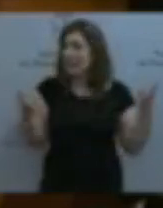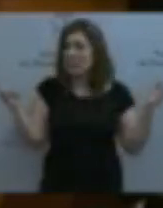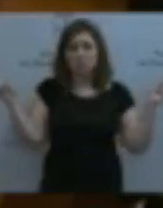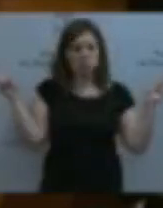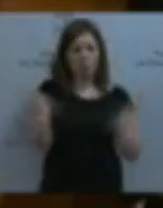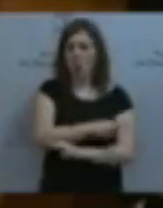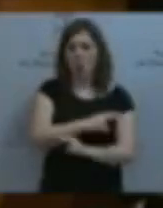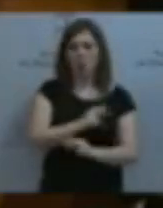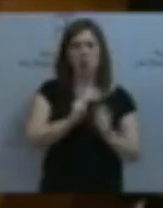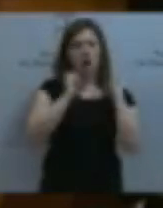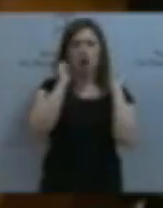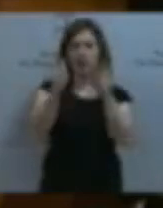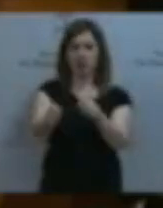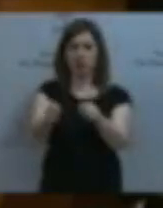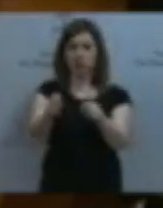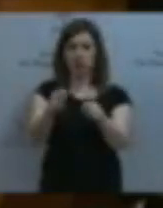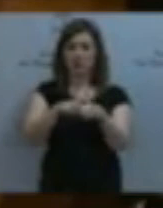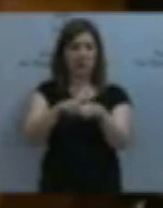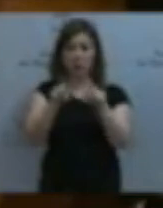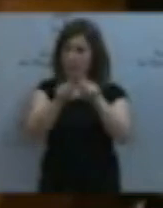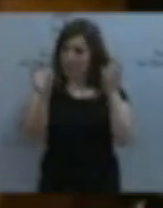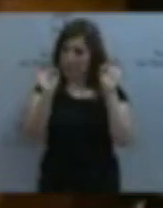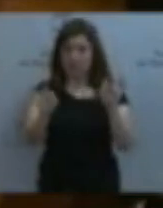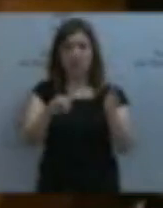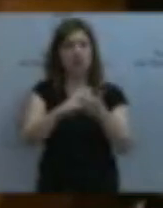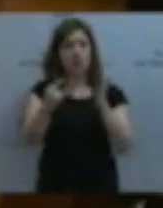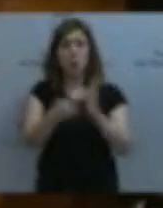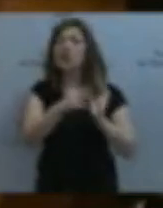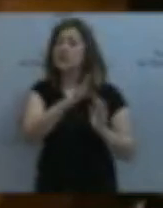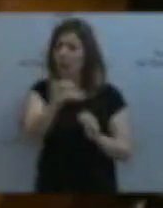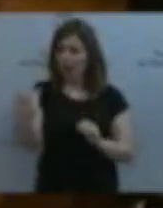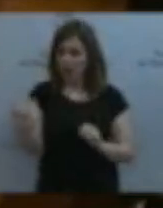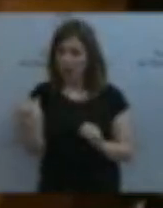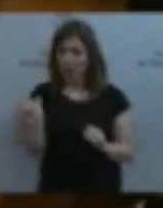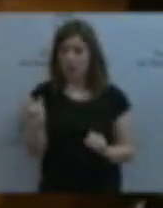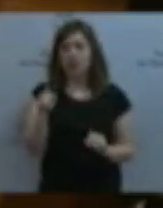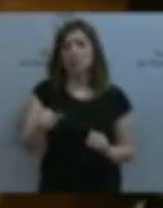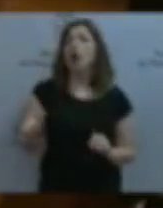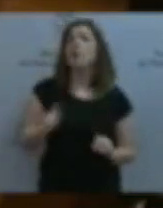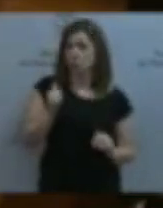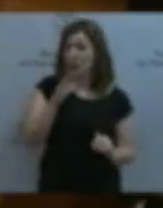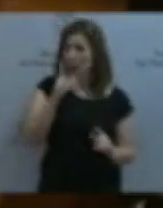concesiones a este tipo de empresas. Soluciones existen y tiene oportunidad de que